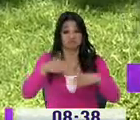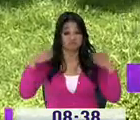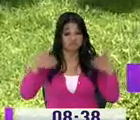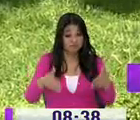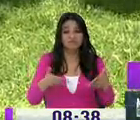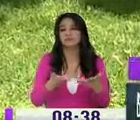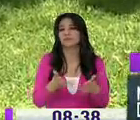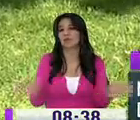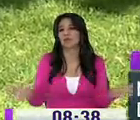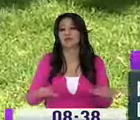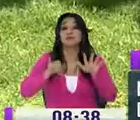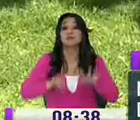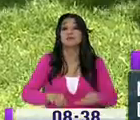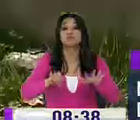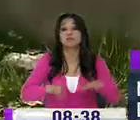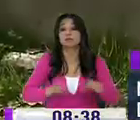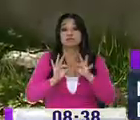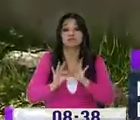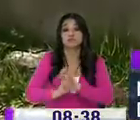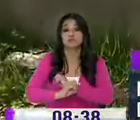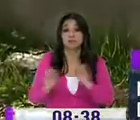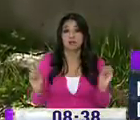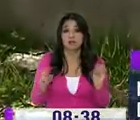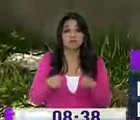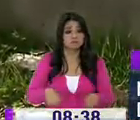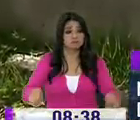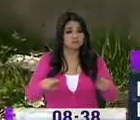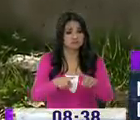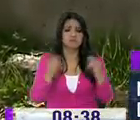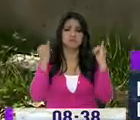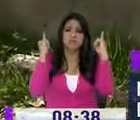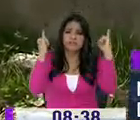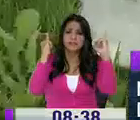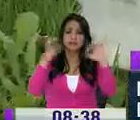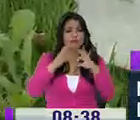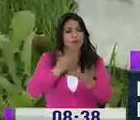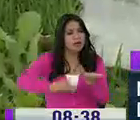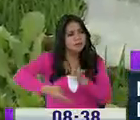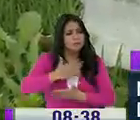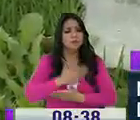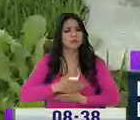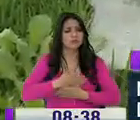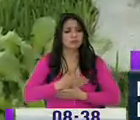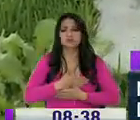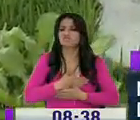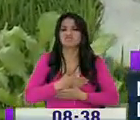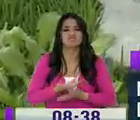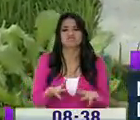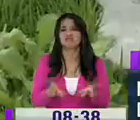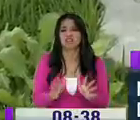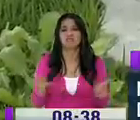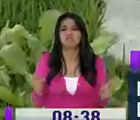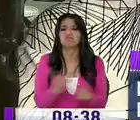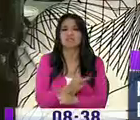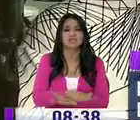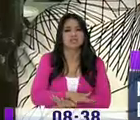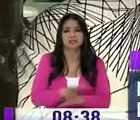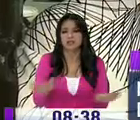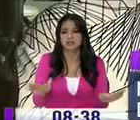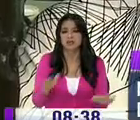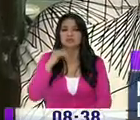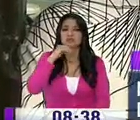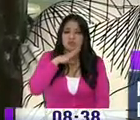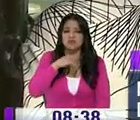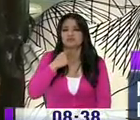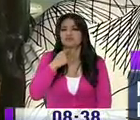sobrepasa ya los seis meses quienes ven que un sitio recreacional para la familia se ha convertido en un foco de inseguridad desde